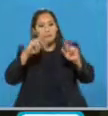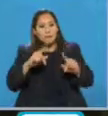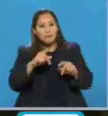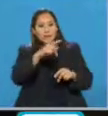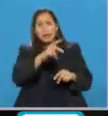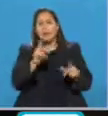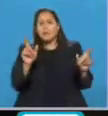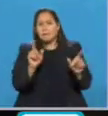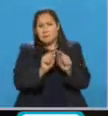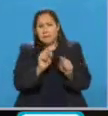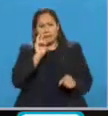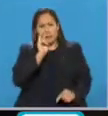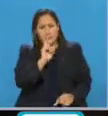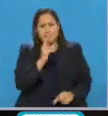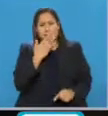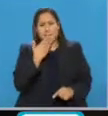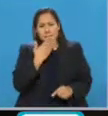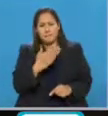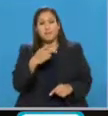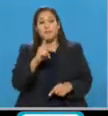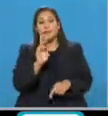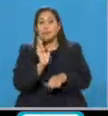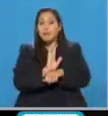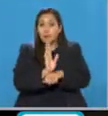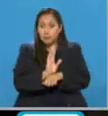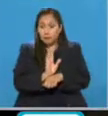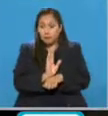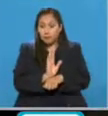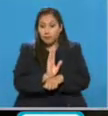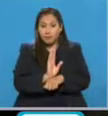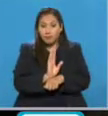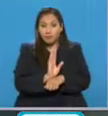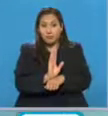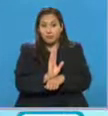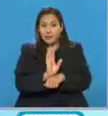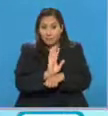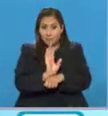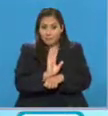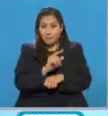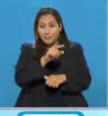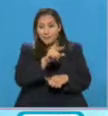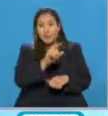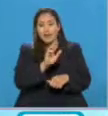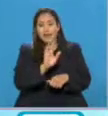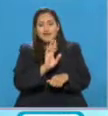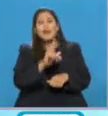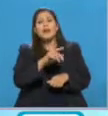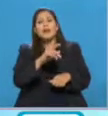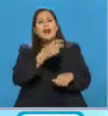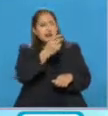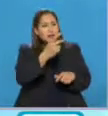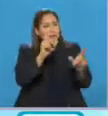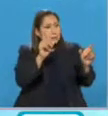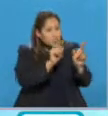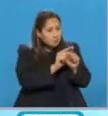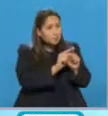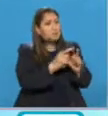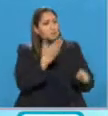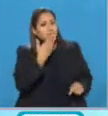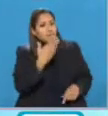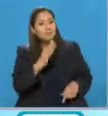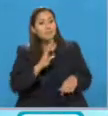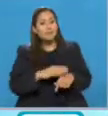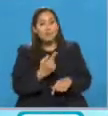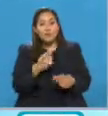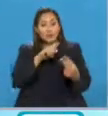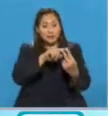muy bueno. La No película, sé si así está la película. justo le hace bueno, el tráiler le hace justicia a la película, justo porque lo que hacen aquí con